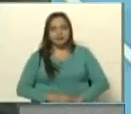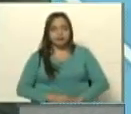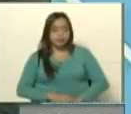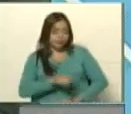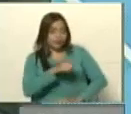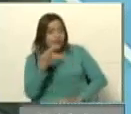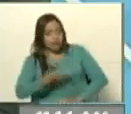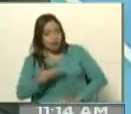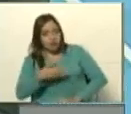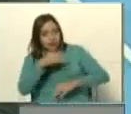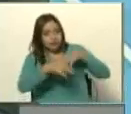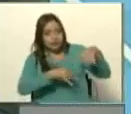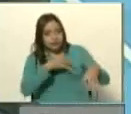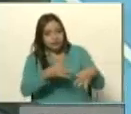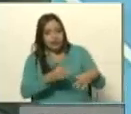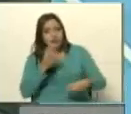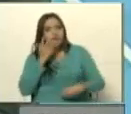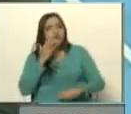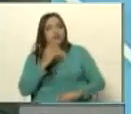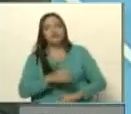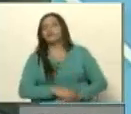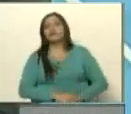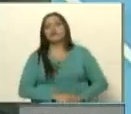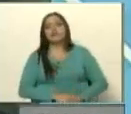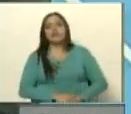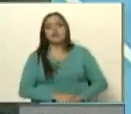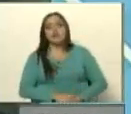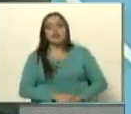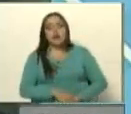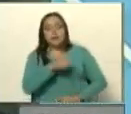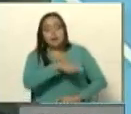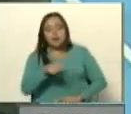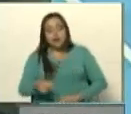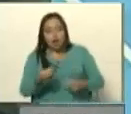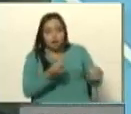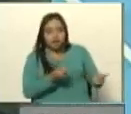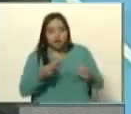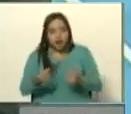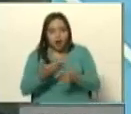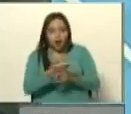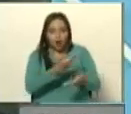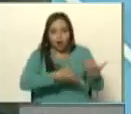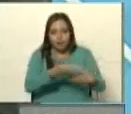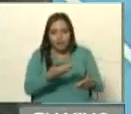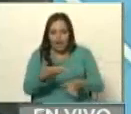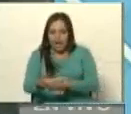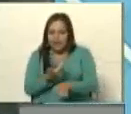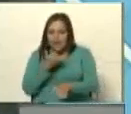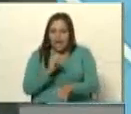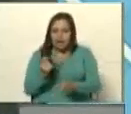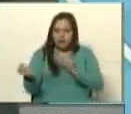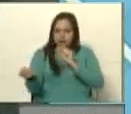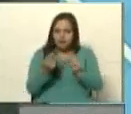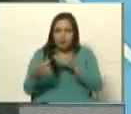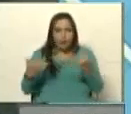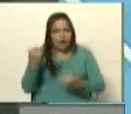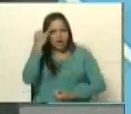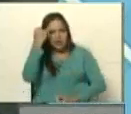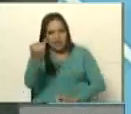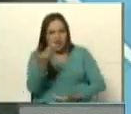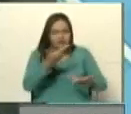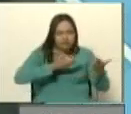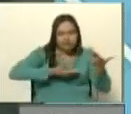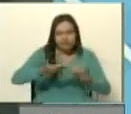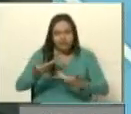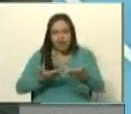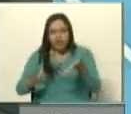estás planteando. Aquí, por ejemplo, los activistas con los que van a poder compartir, ya has conversado, ¿qué ideas han intercambiado en torno a lo que ya